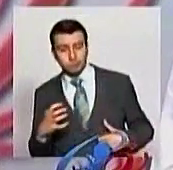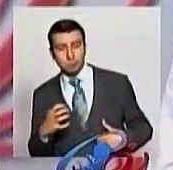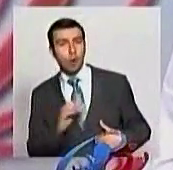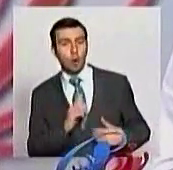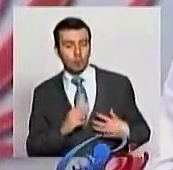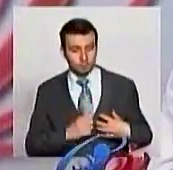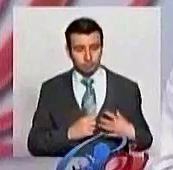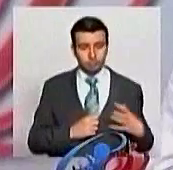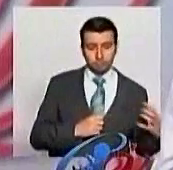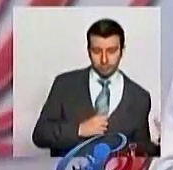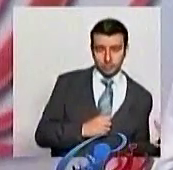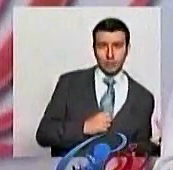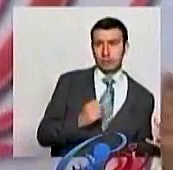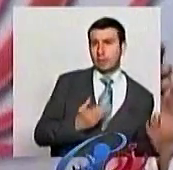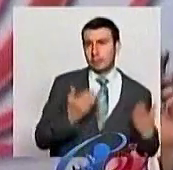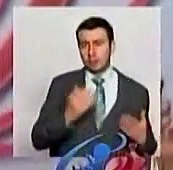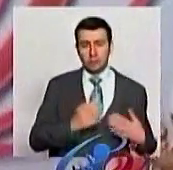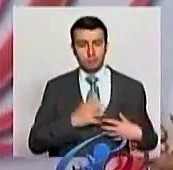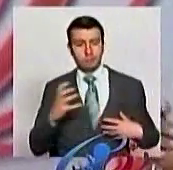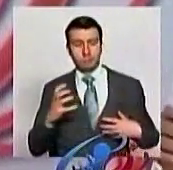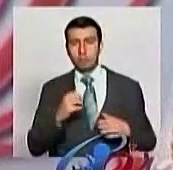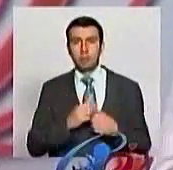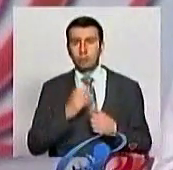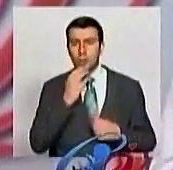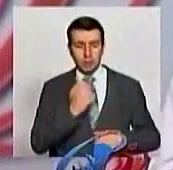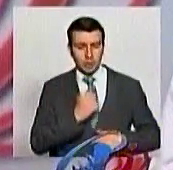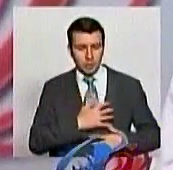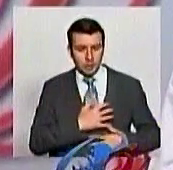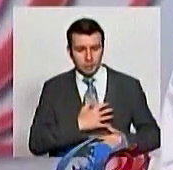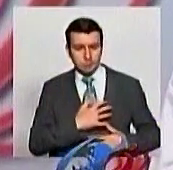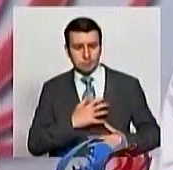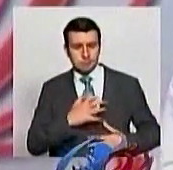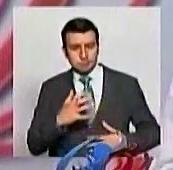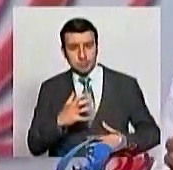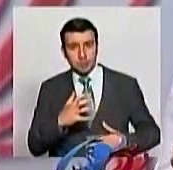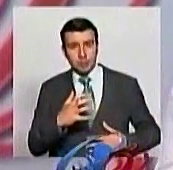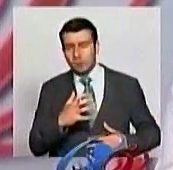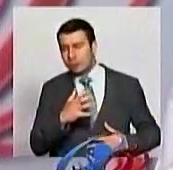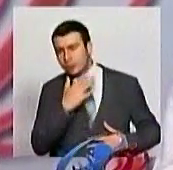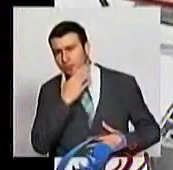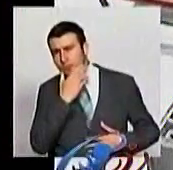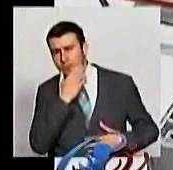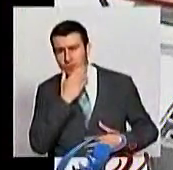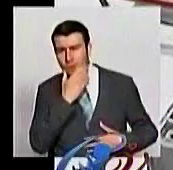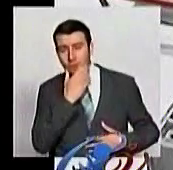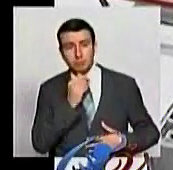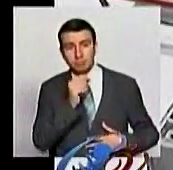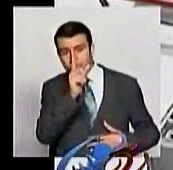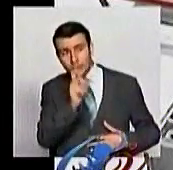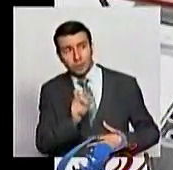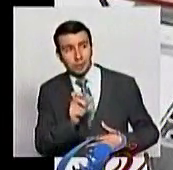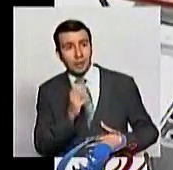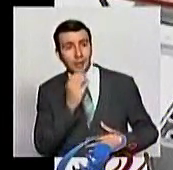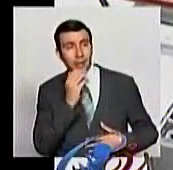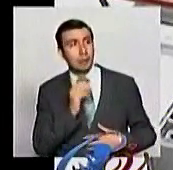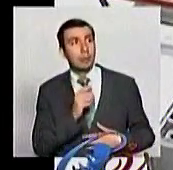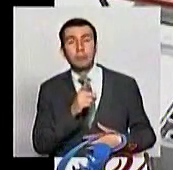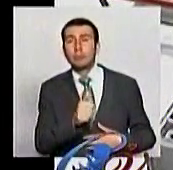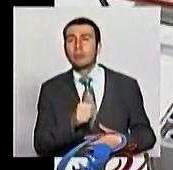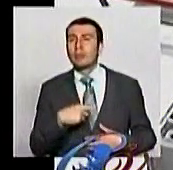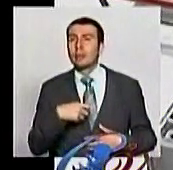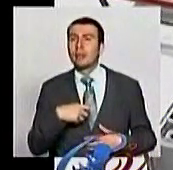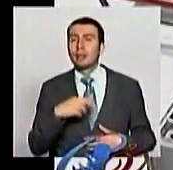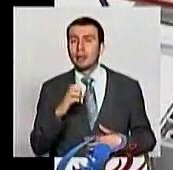izquierdo. En el caso del lado derecho, nosotros evaluamos más que todo los pacientes, por ejemplo, con EPOC,